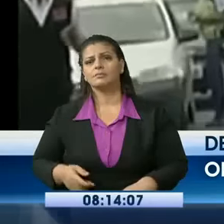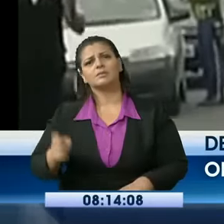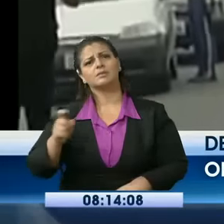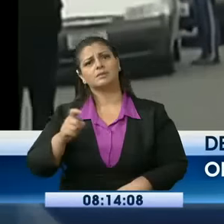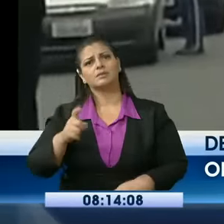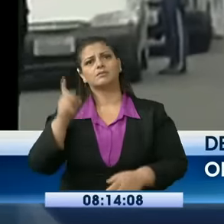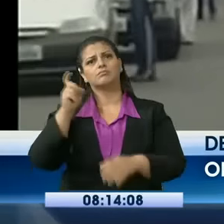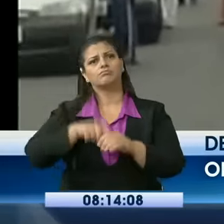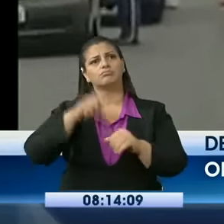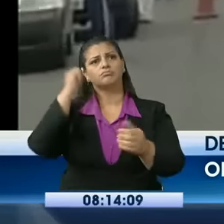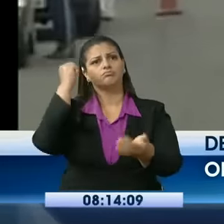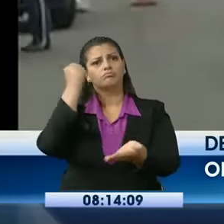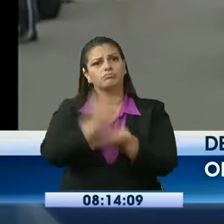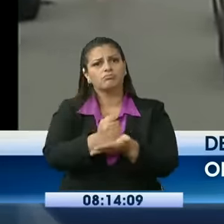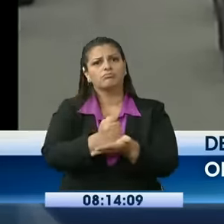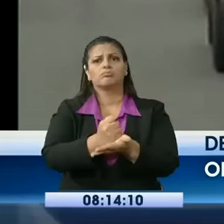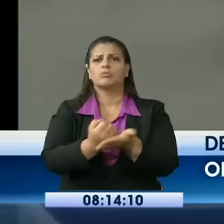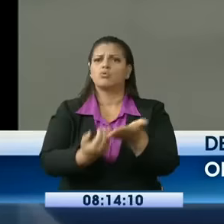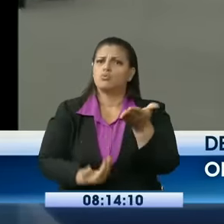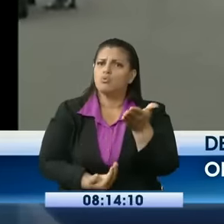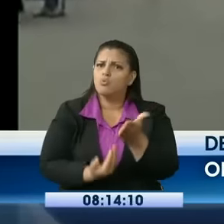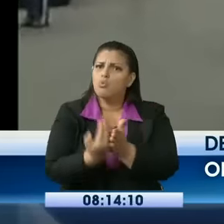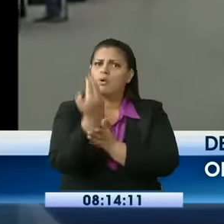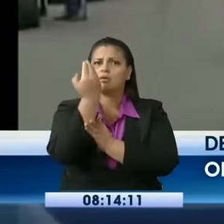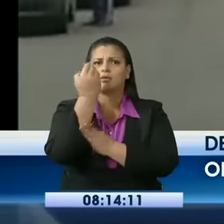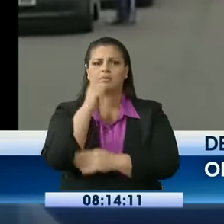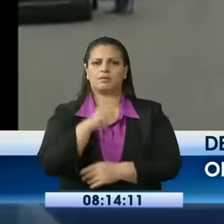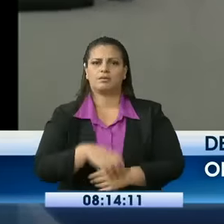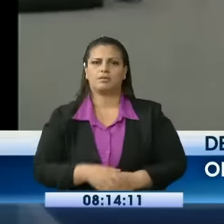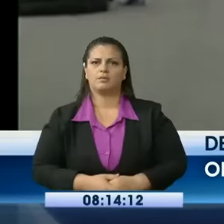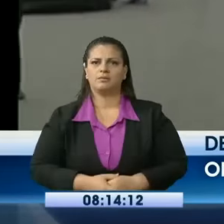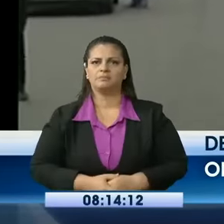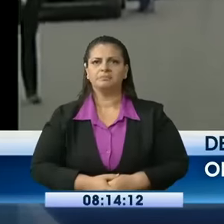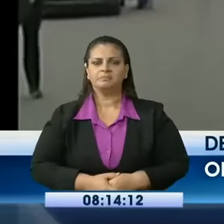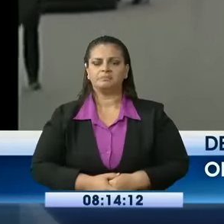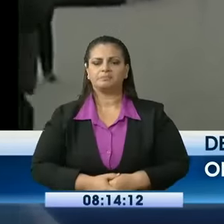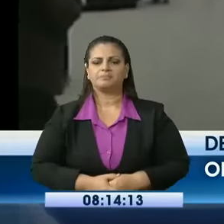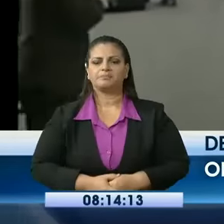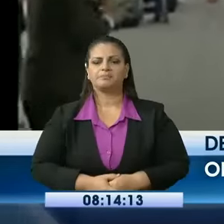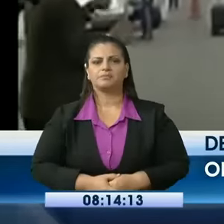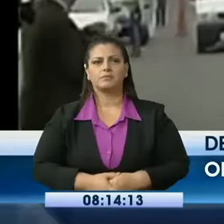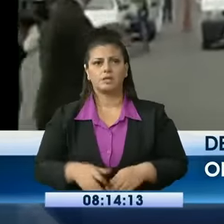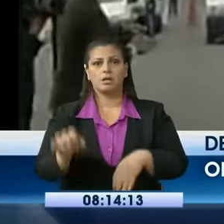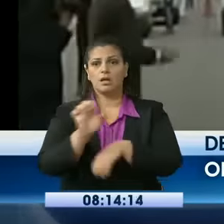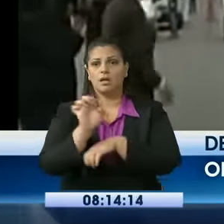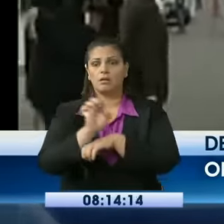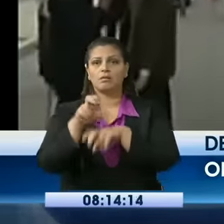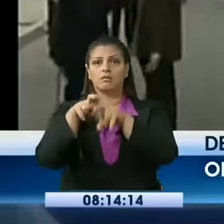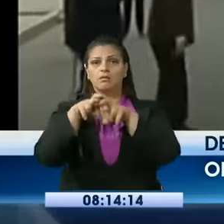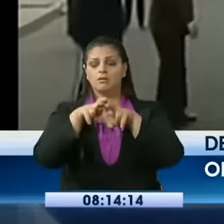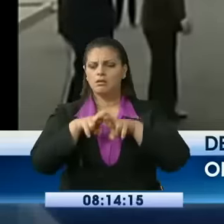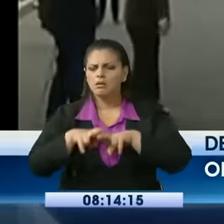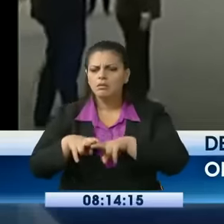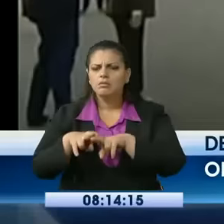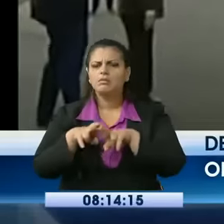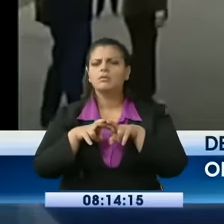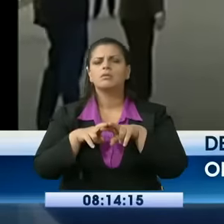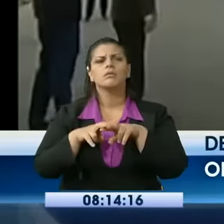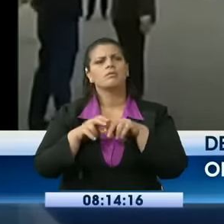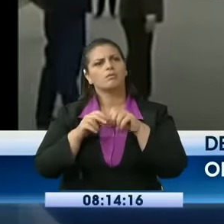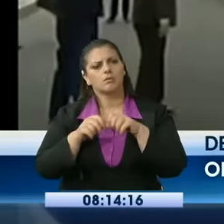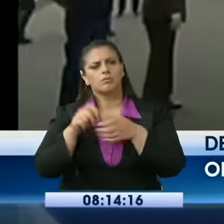la matrícula y asimismo el automotor haber sido sometido a la respectiva revisión vehicular para que